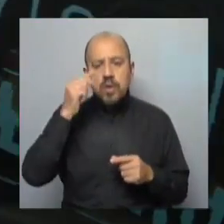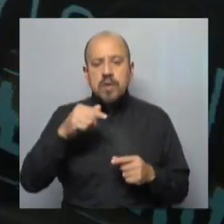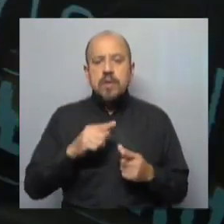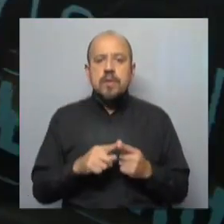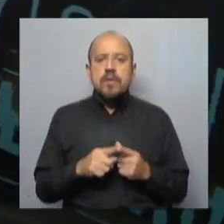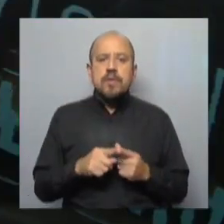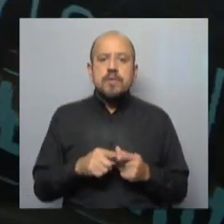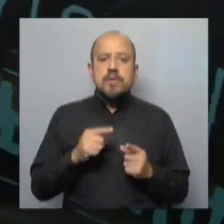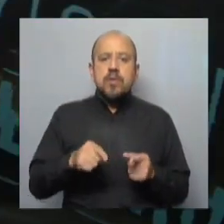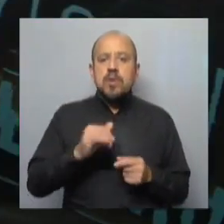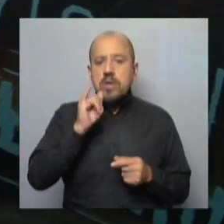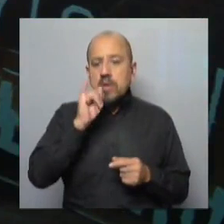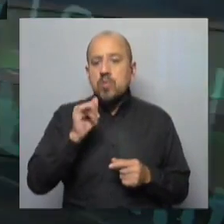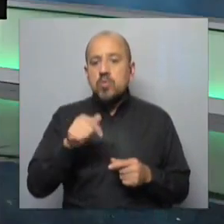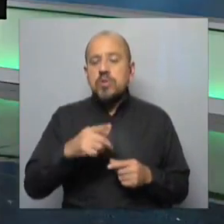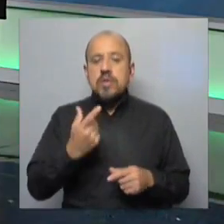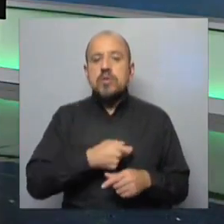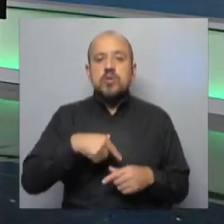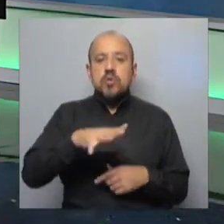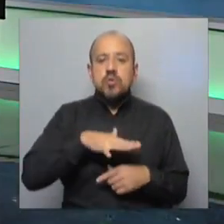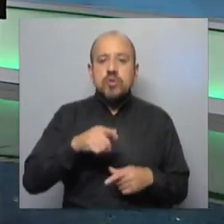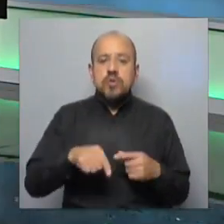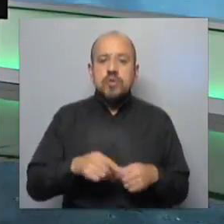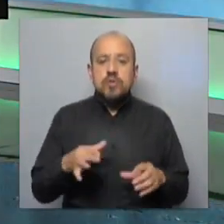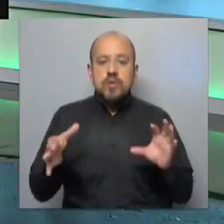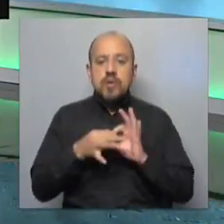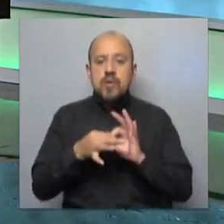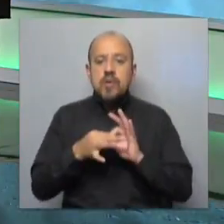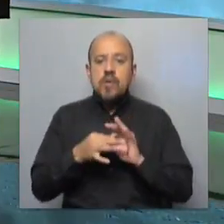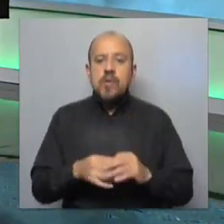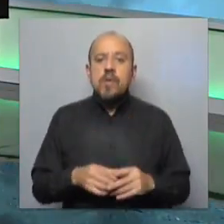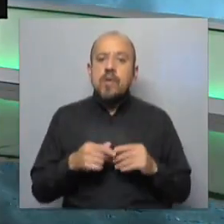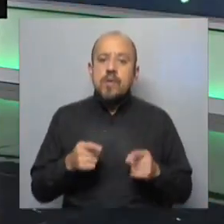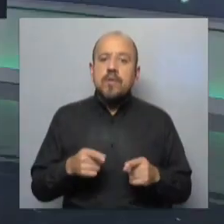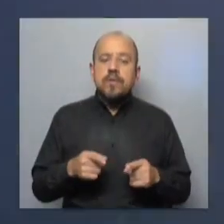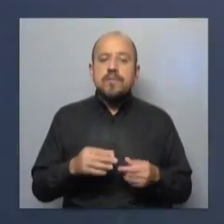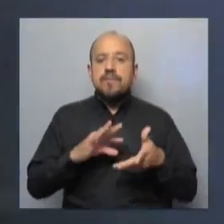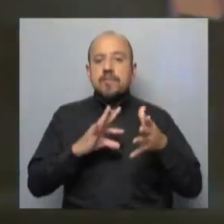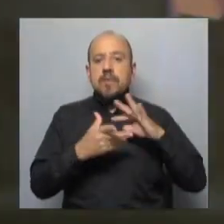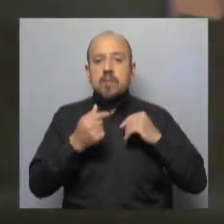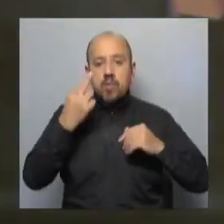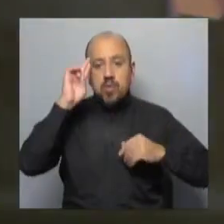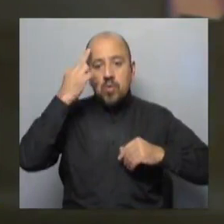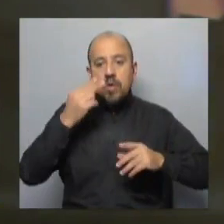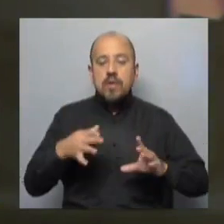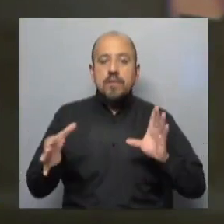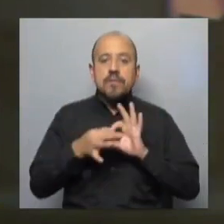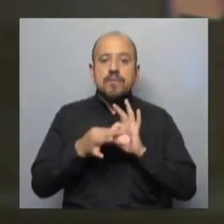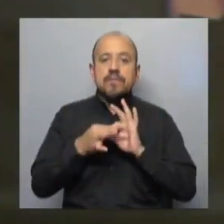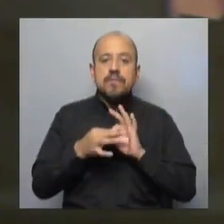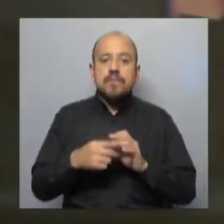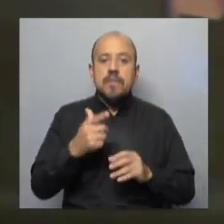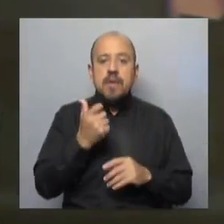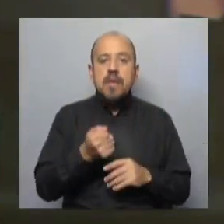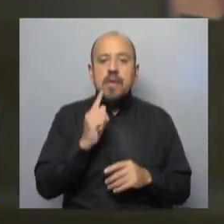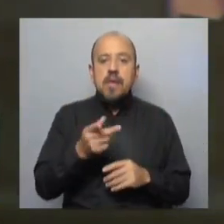lo que denuncian las organizaciones sociales asociadas vinculadas al ambiente es que el modelo uruguayo es un modelo vinculado al agronegocio